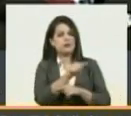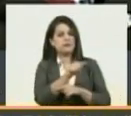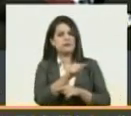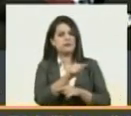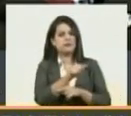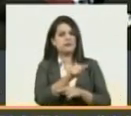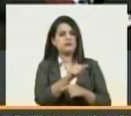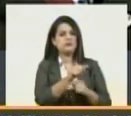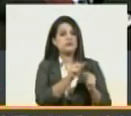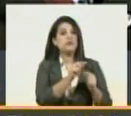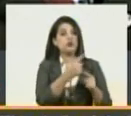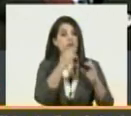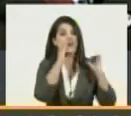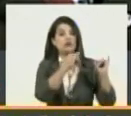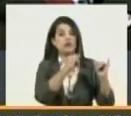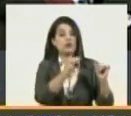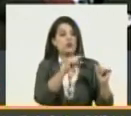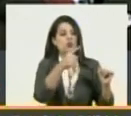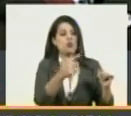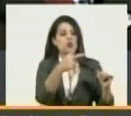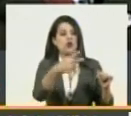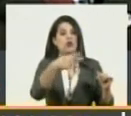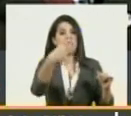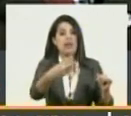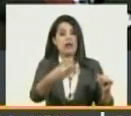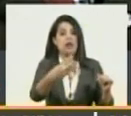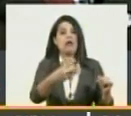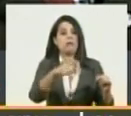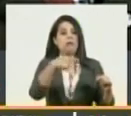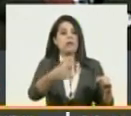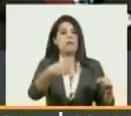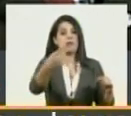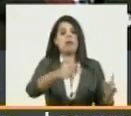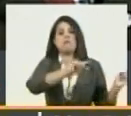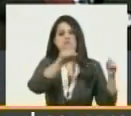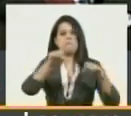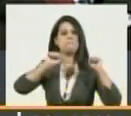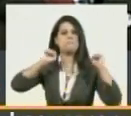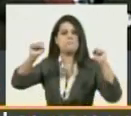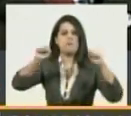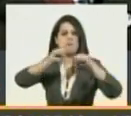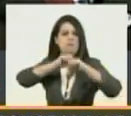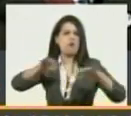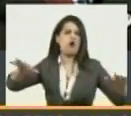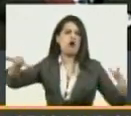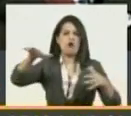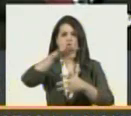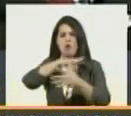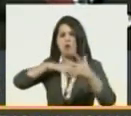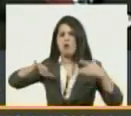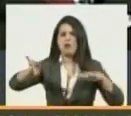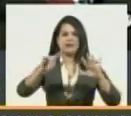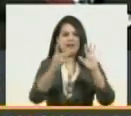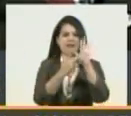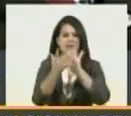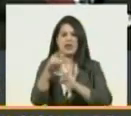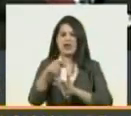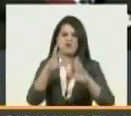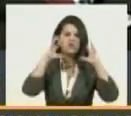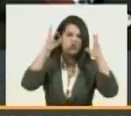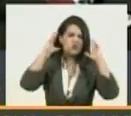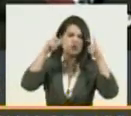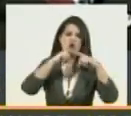apenas 3 días más tarde, el 6 de abril, cuando iniciaron los violentos y desataron pues su intolerancia y su